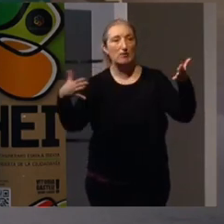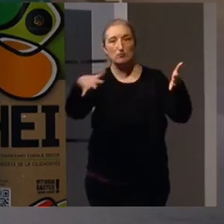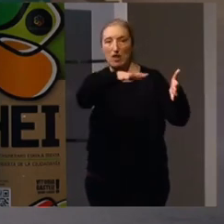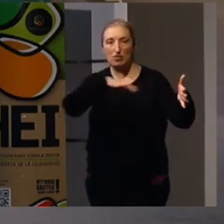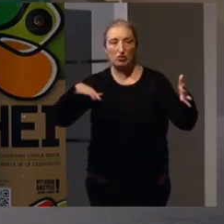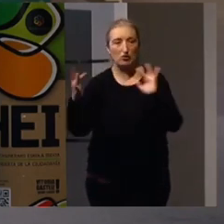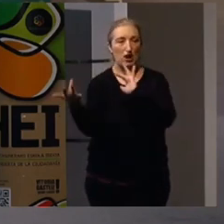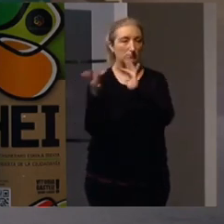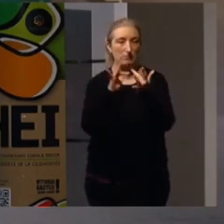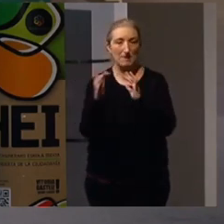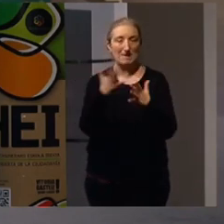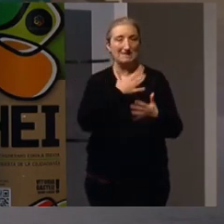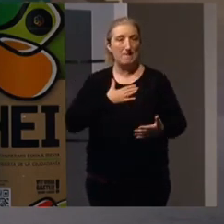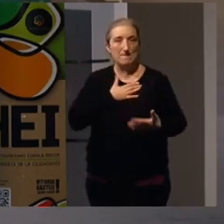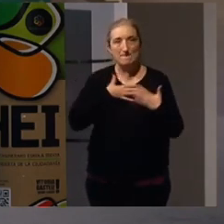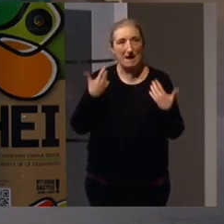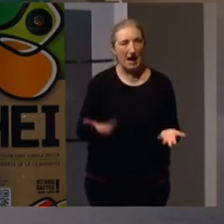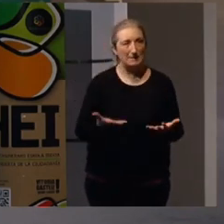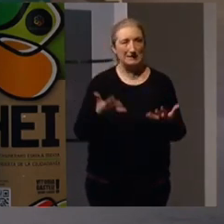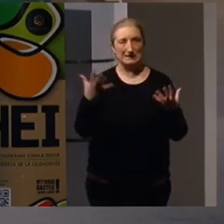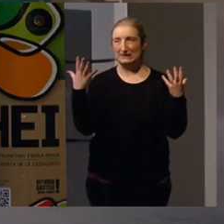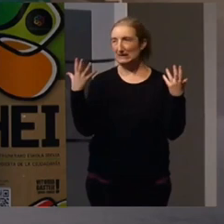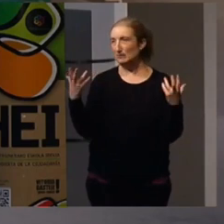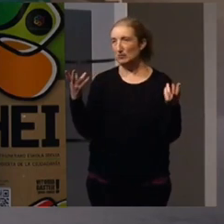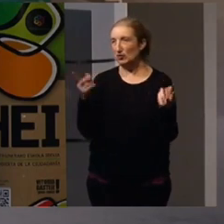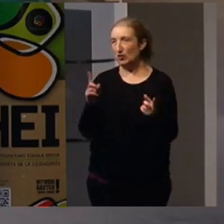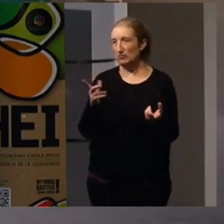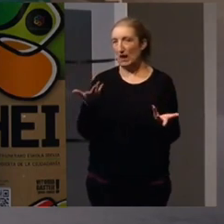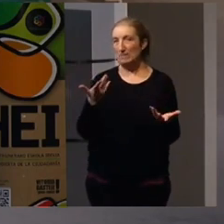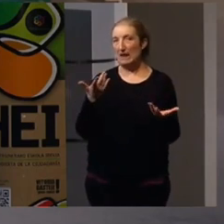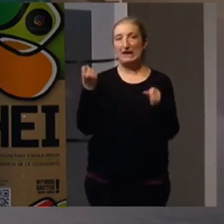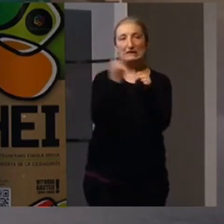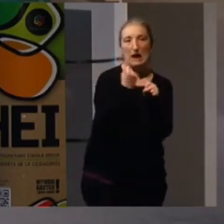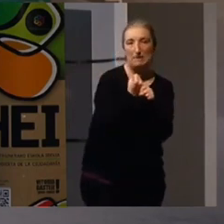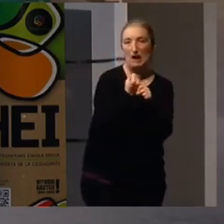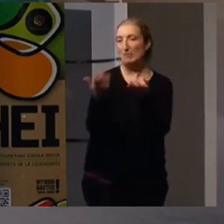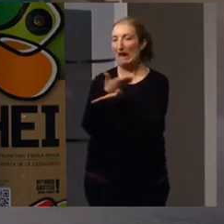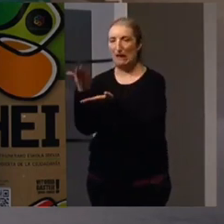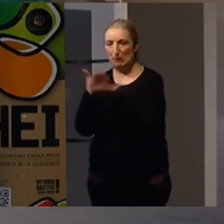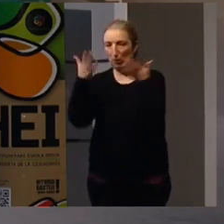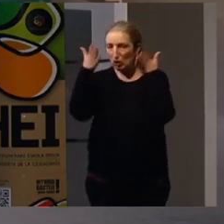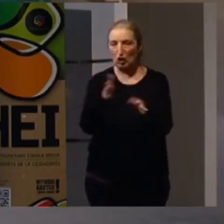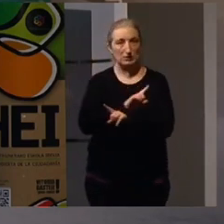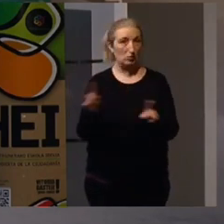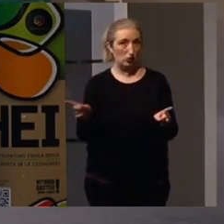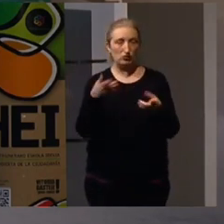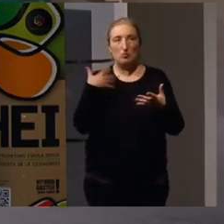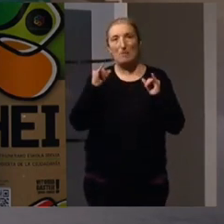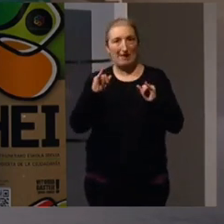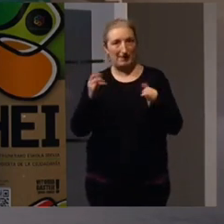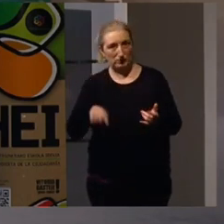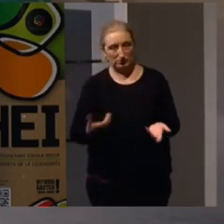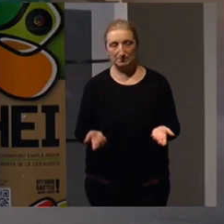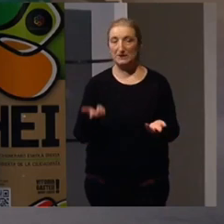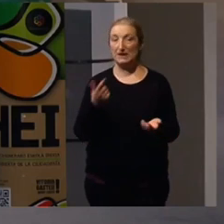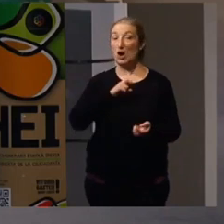núcleos de convivencia más amables y no hechos tan para el trabajo y para la producción. Otra de las líneas que para